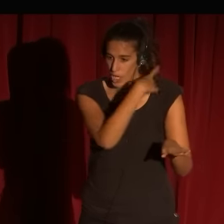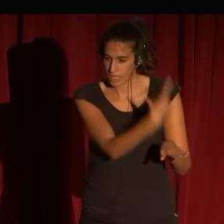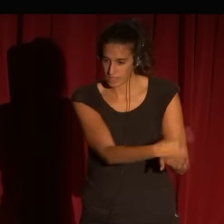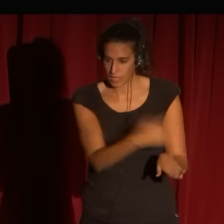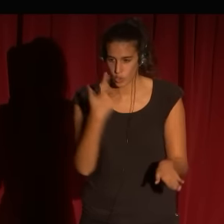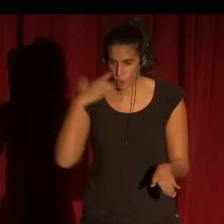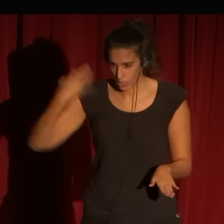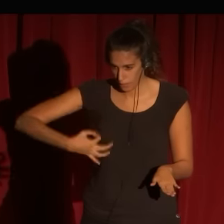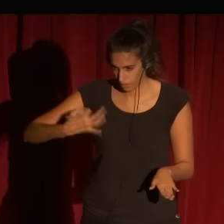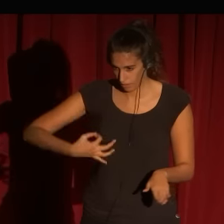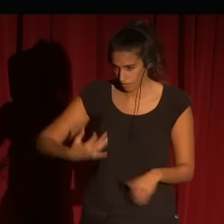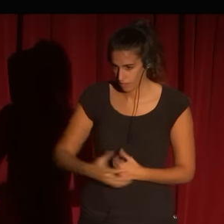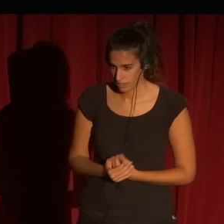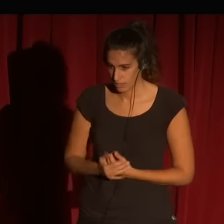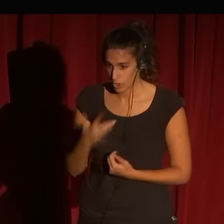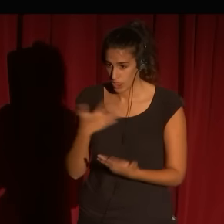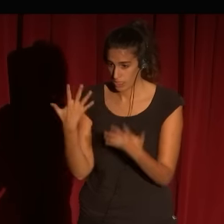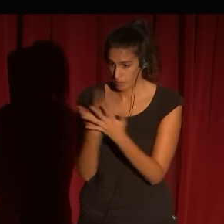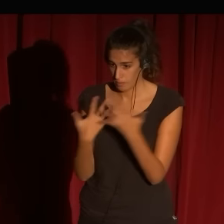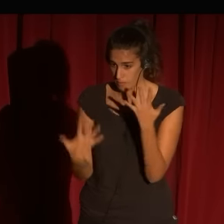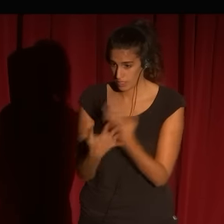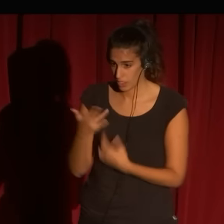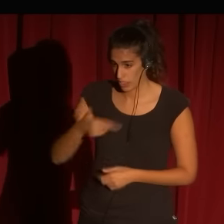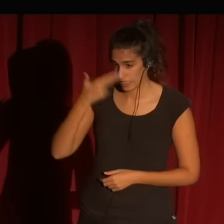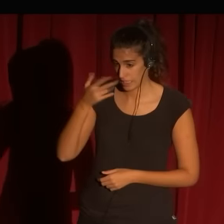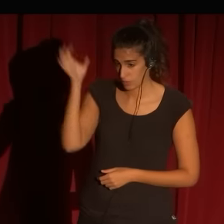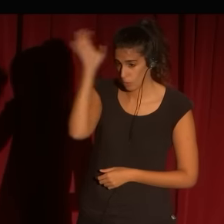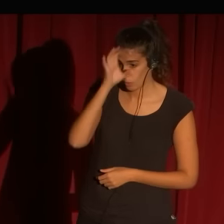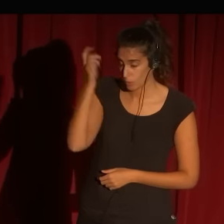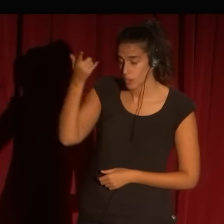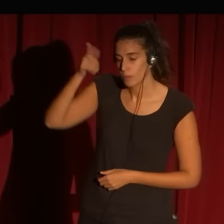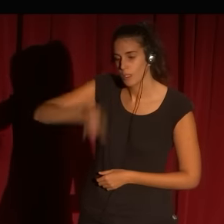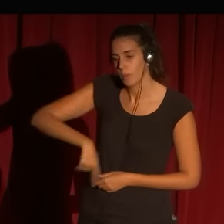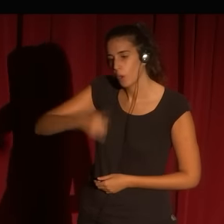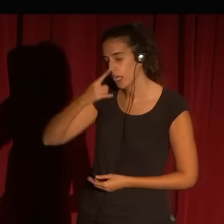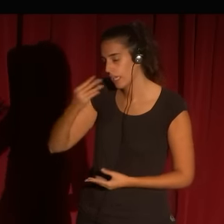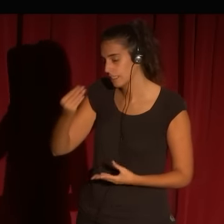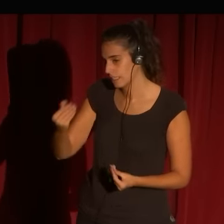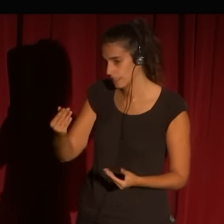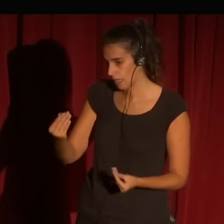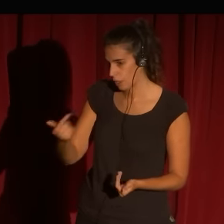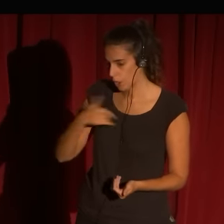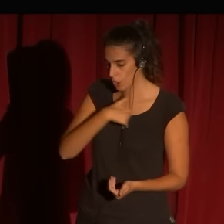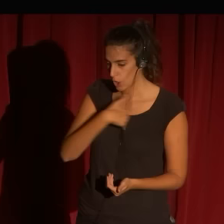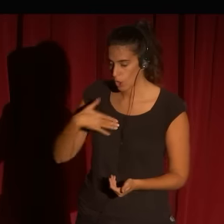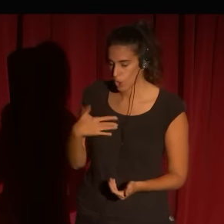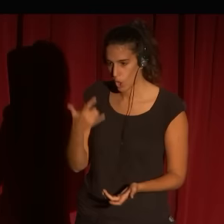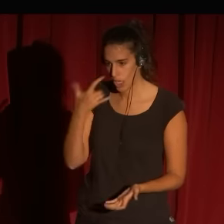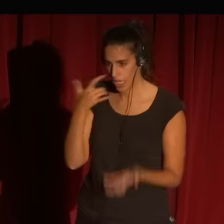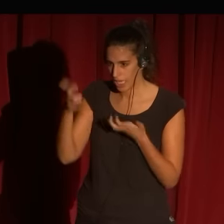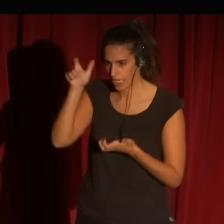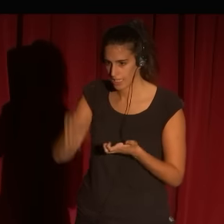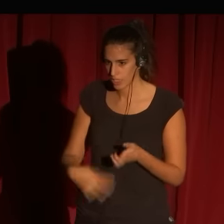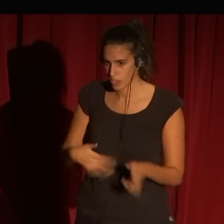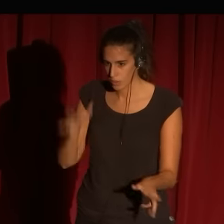verdad y está combinándose este interés por lo científico con también la sensación de que el papel del artista es asombrar a